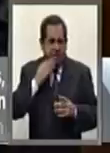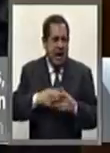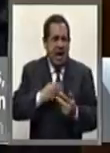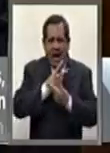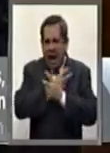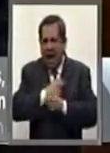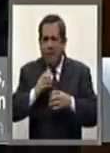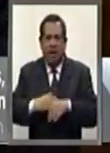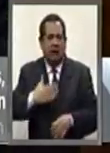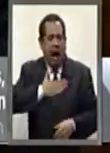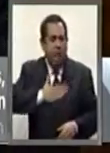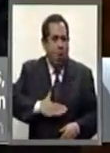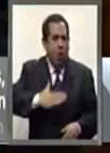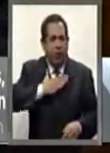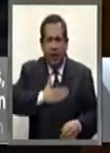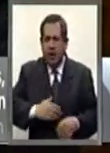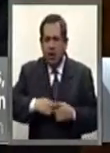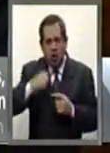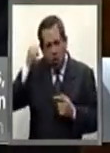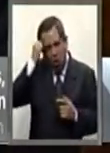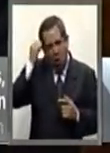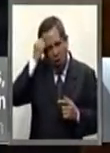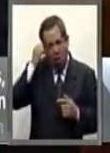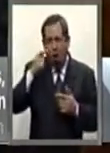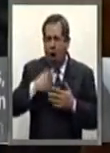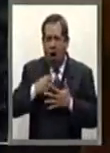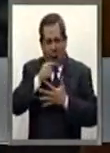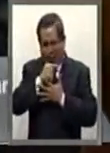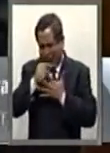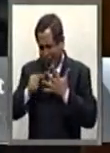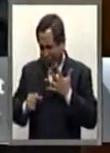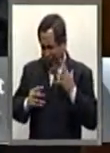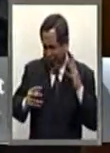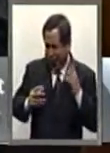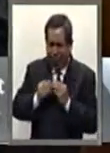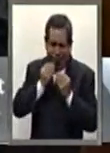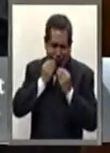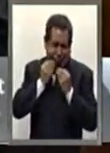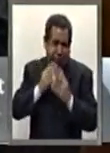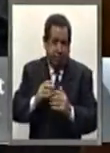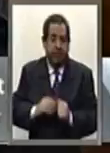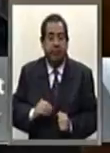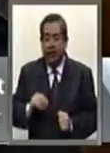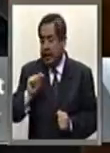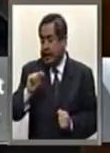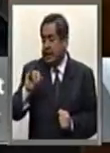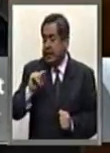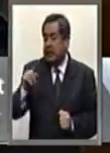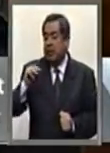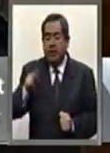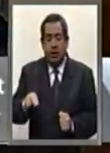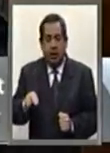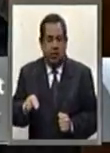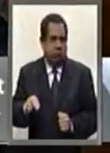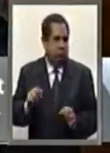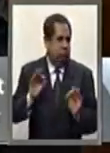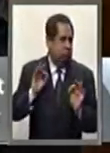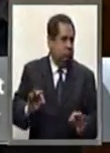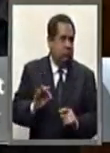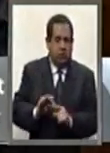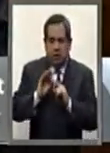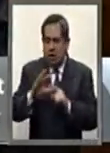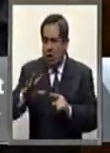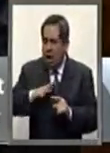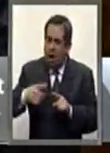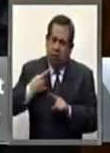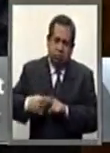melada, camote, coco y coyocol en almíbar. Y en cuanto a Tizimín, no podemos dejar de mencionar que cuenta